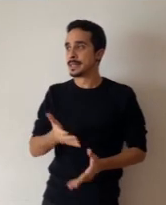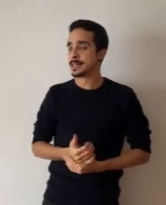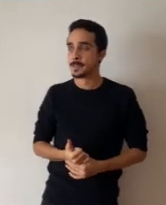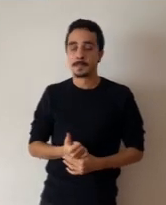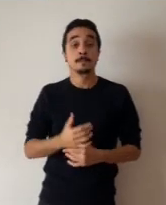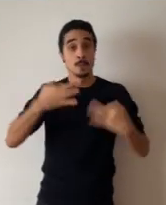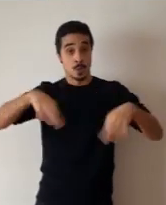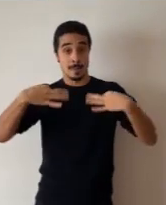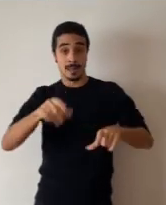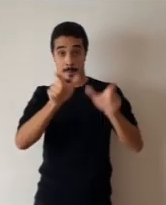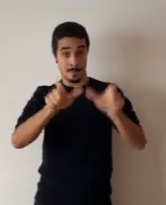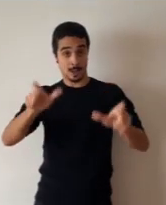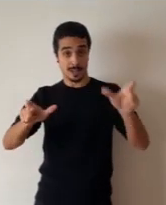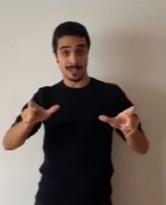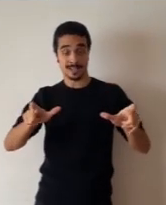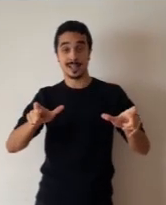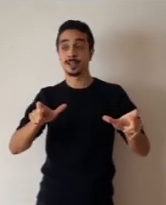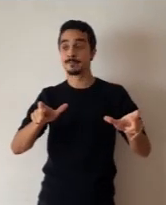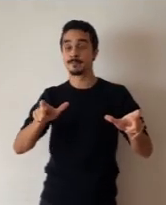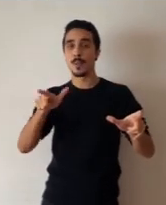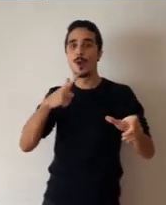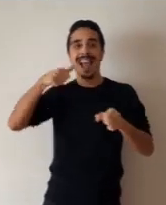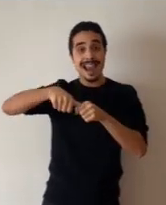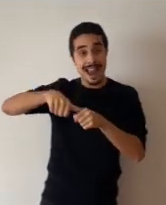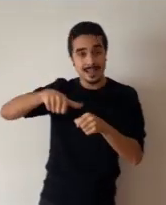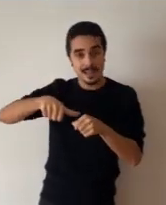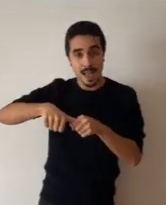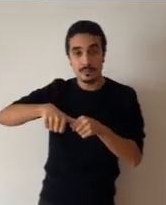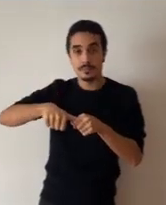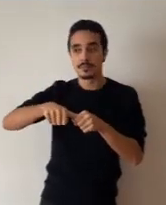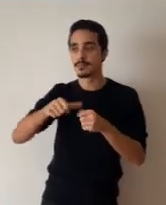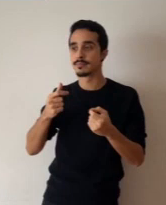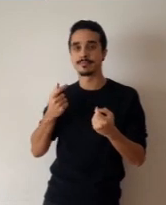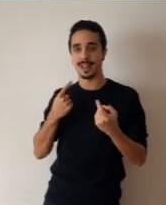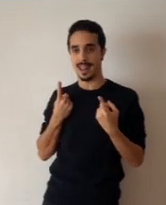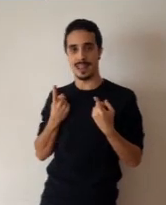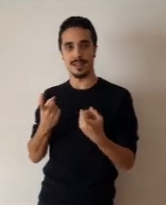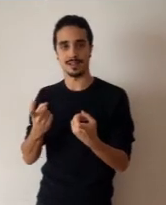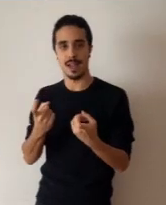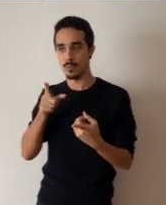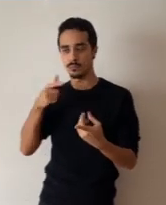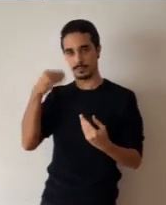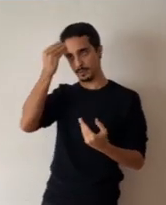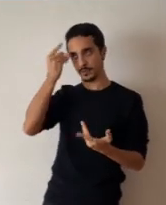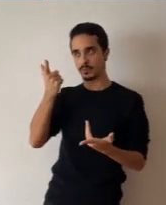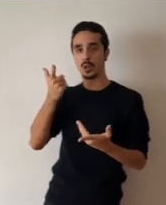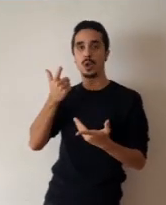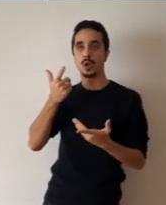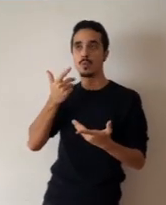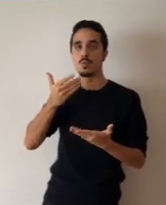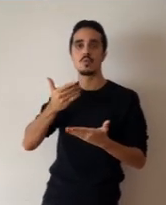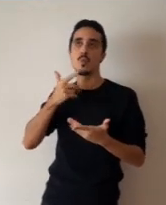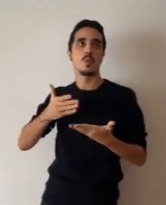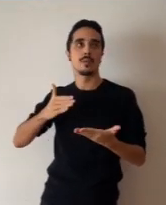pasa? Que normalmente se le dice a las personas que lo hagan cuando la cantidad de grasa que tienen y que consideran es lo